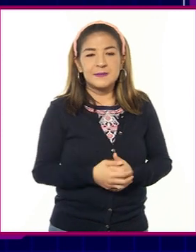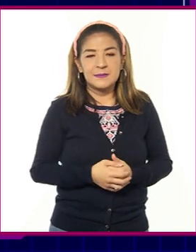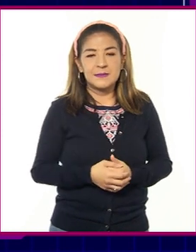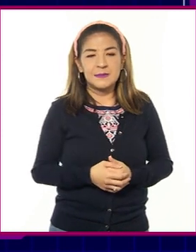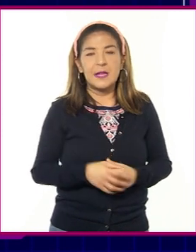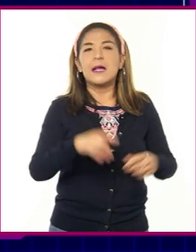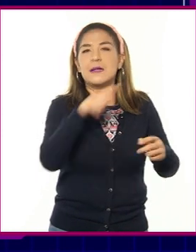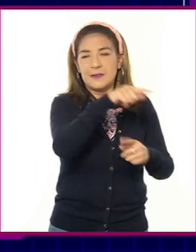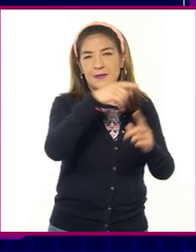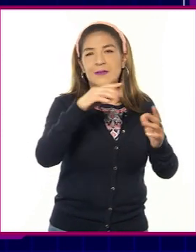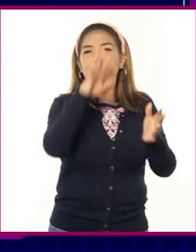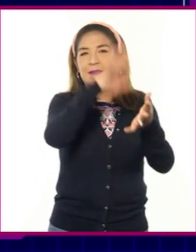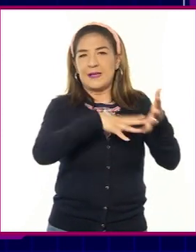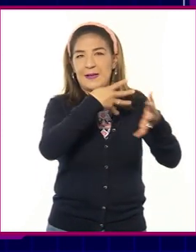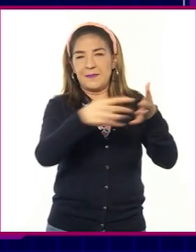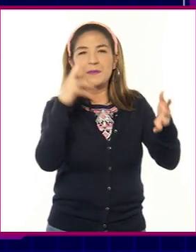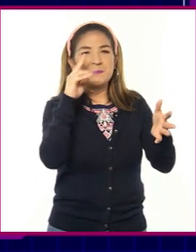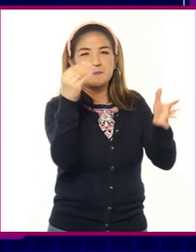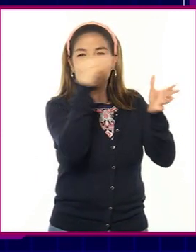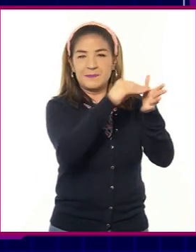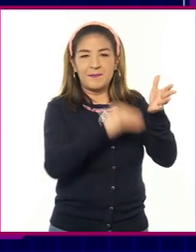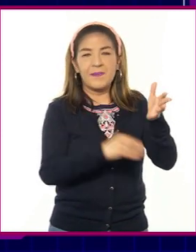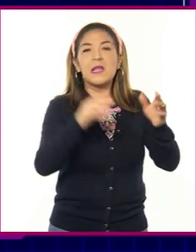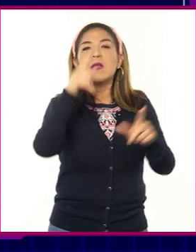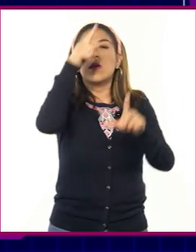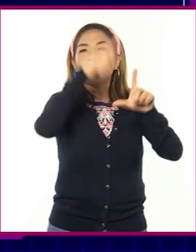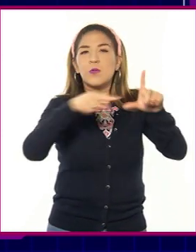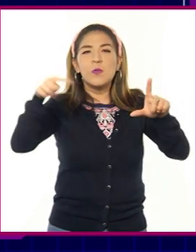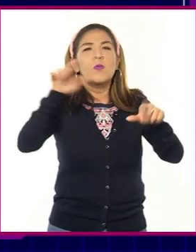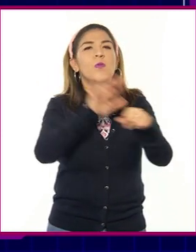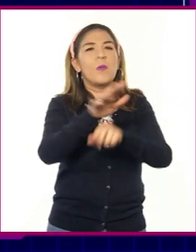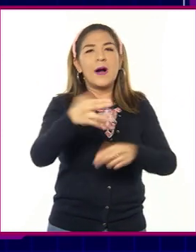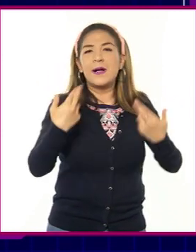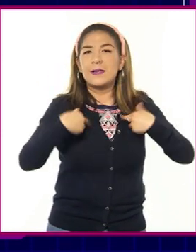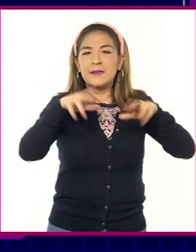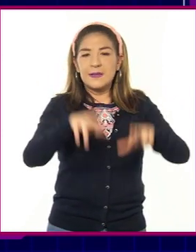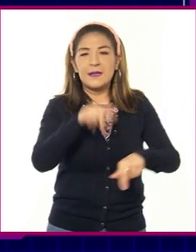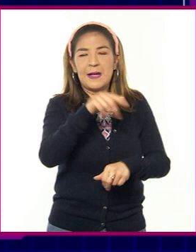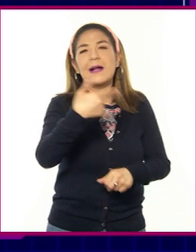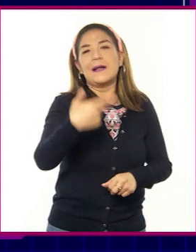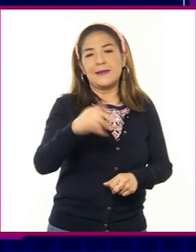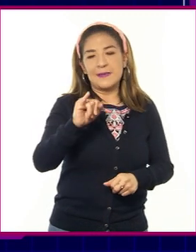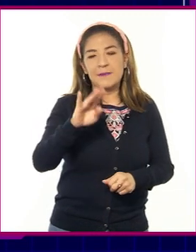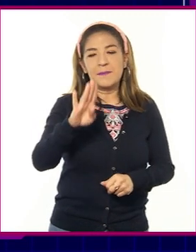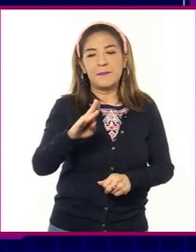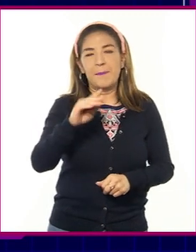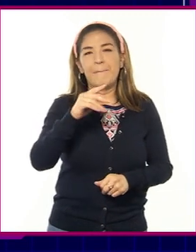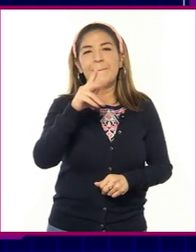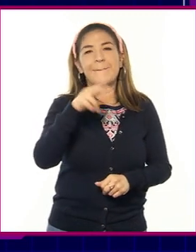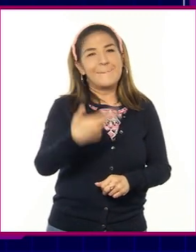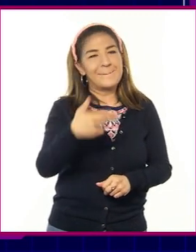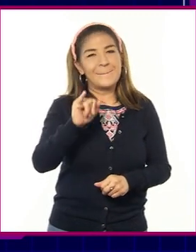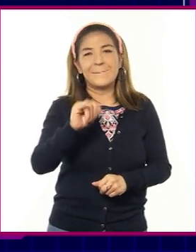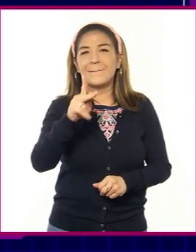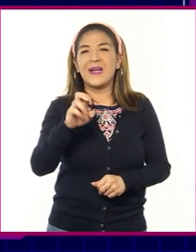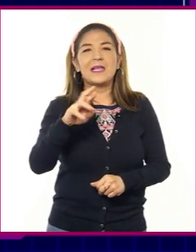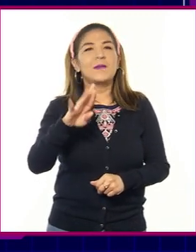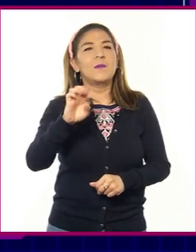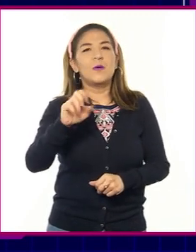presentamos en una tabla. La gráfica que representa este problema, llamada hipérbola, se comporta de esta